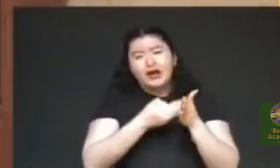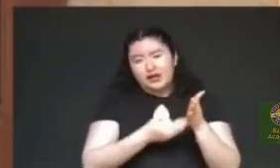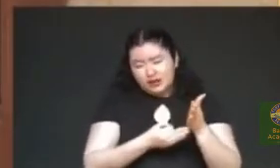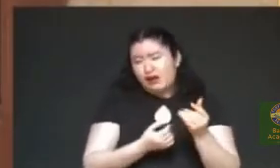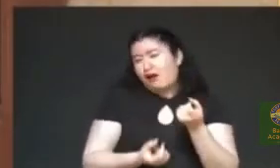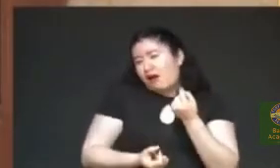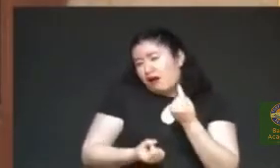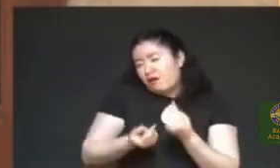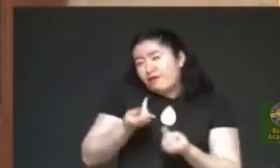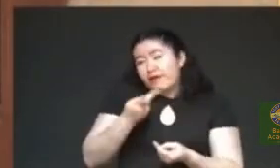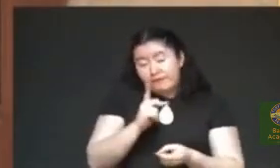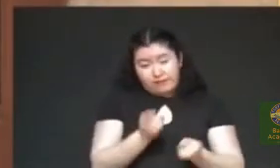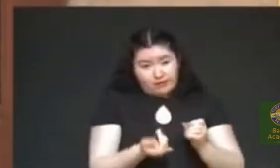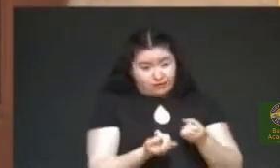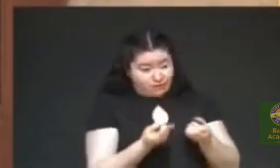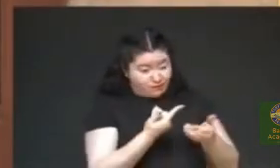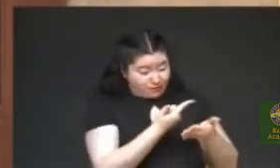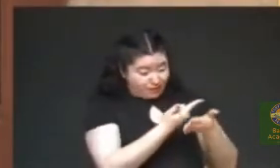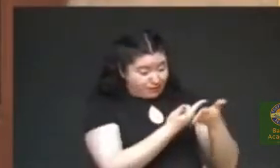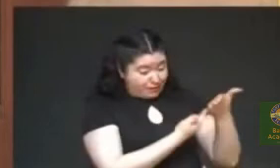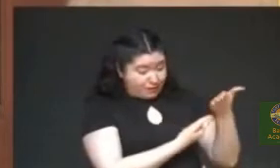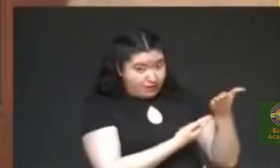reflejado aún en la matrícula,